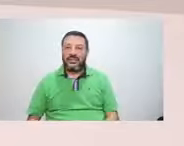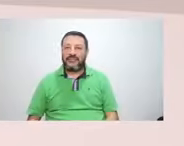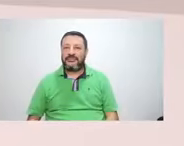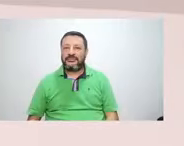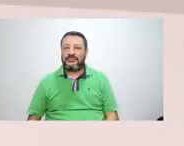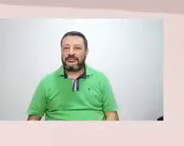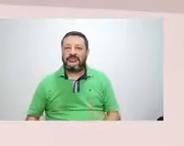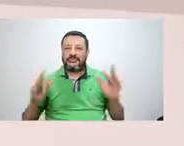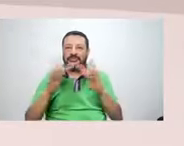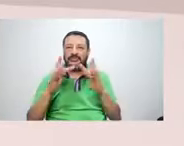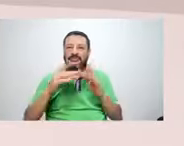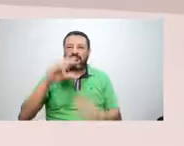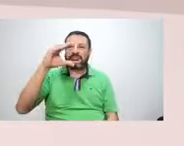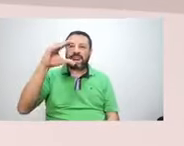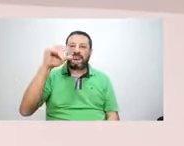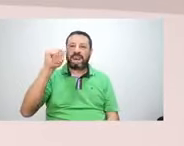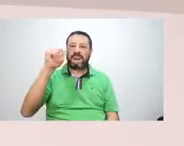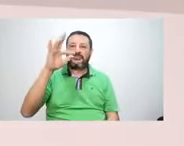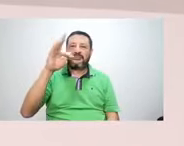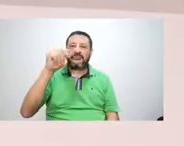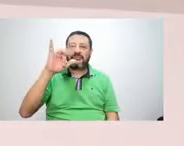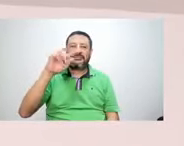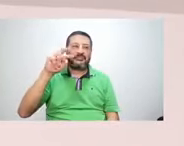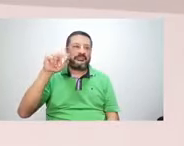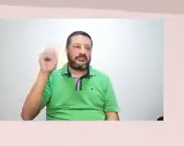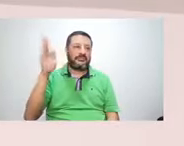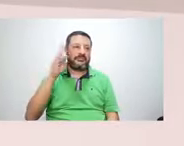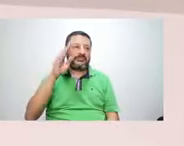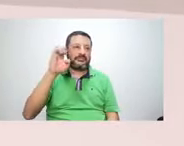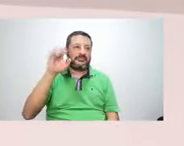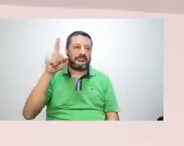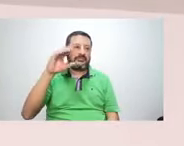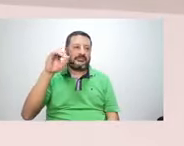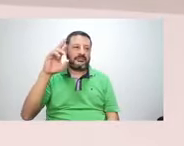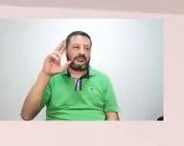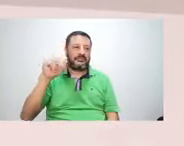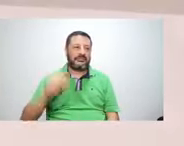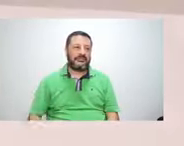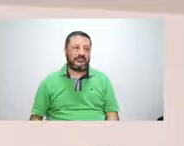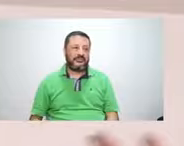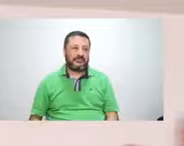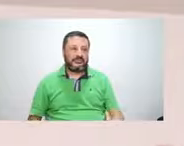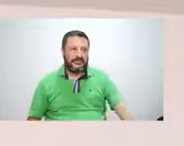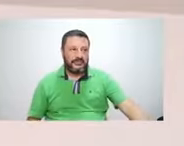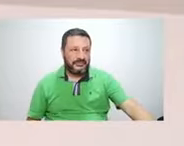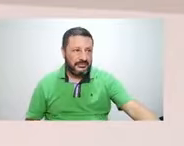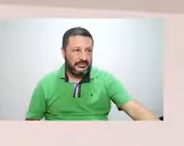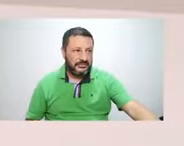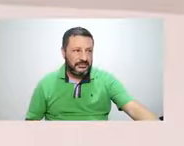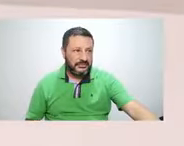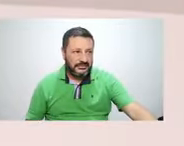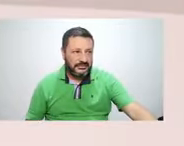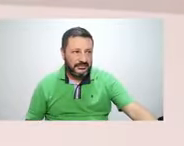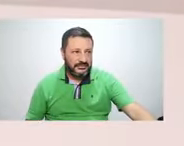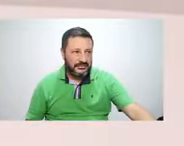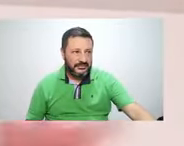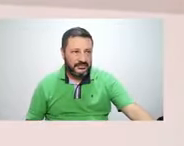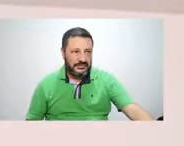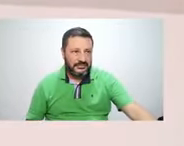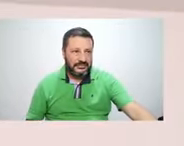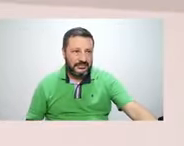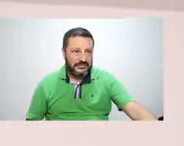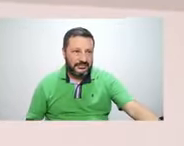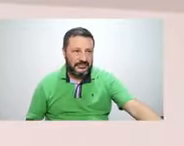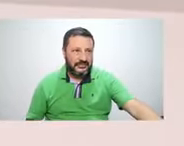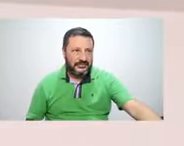Catalina Escobar no fue a ese clasificatorio. Ella era compañera de nosotros, pero ella como creo que ese año se pasó a competir